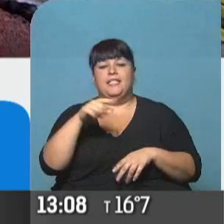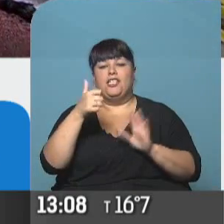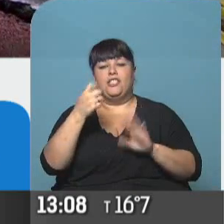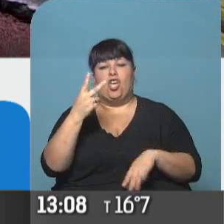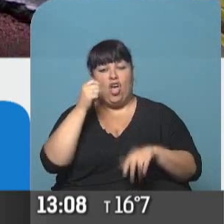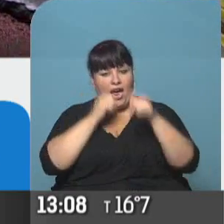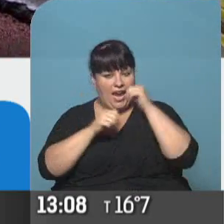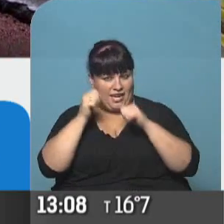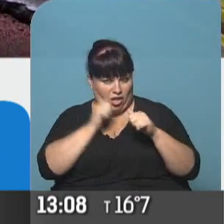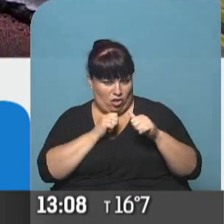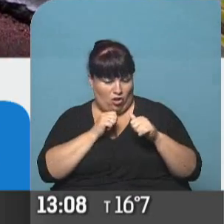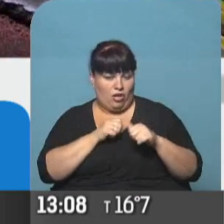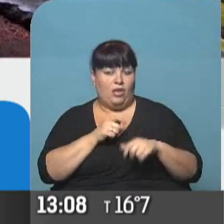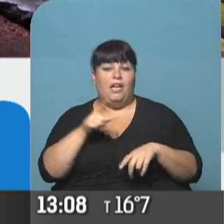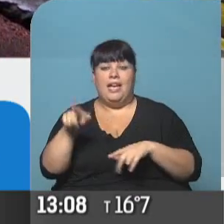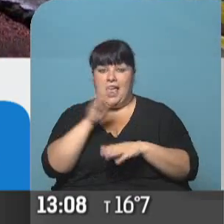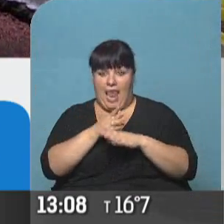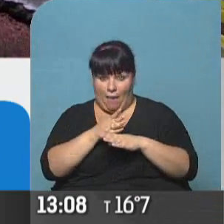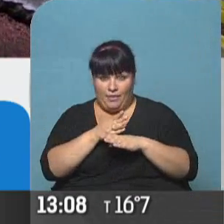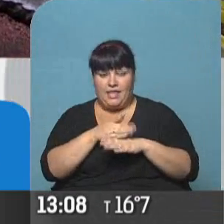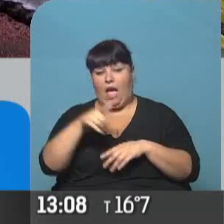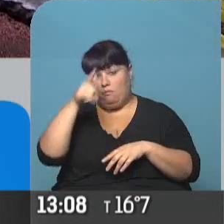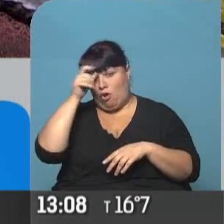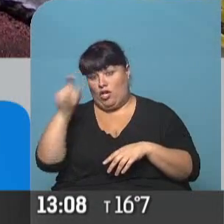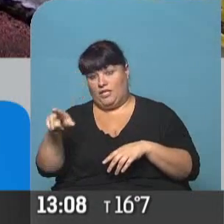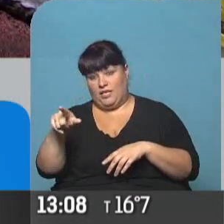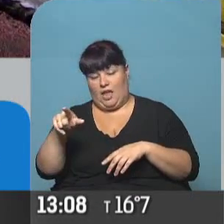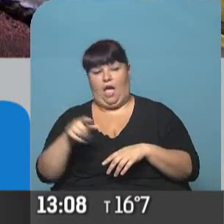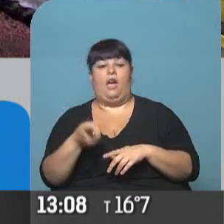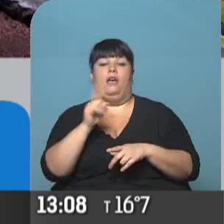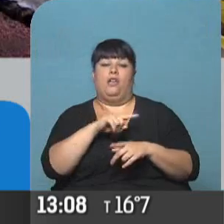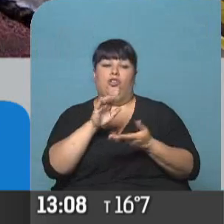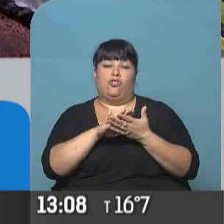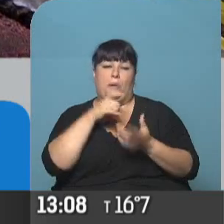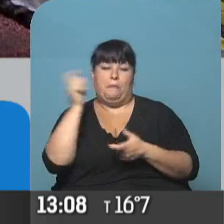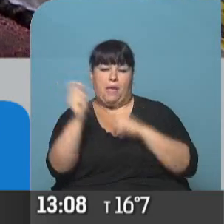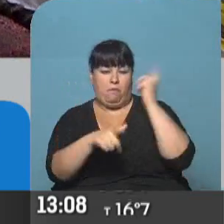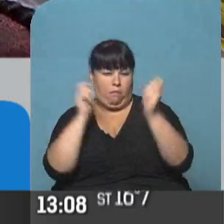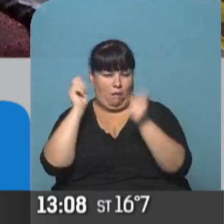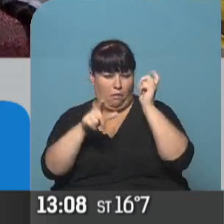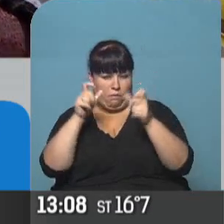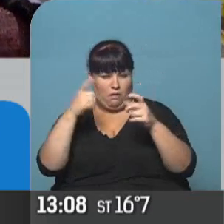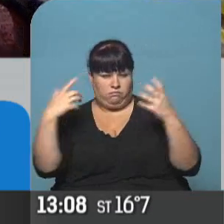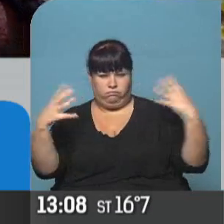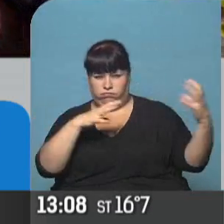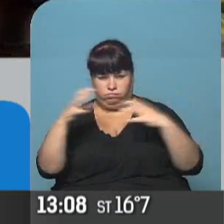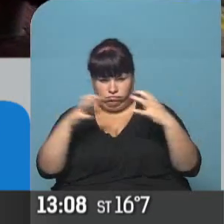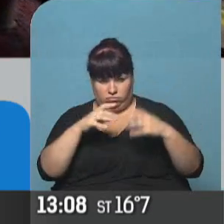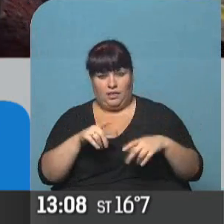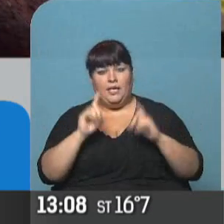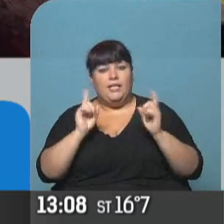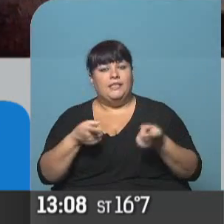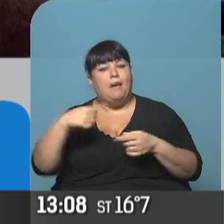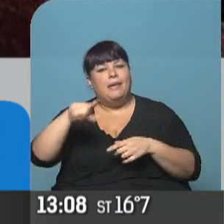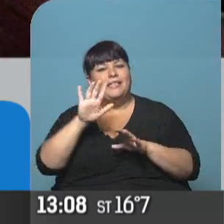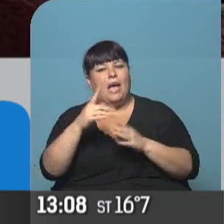162 heridos. La mitad de ellos efectivos de la policía en el marco de los piedrazos que recibieron en el enfrentamiento, sobre todo aquellos